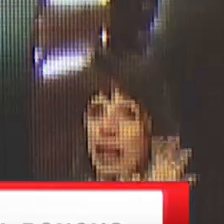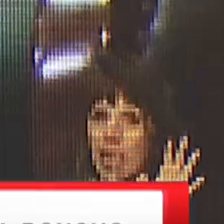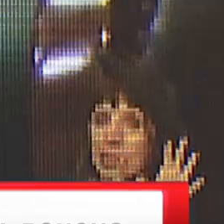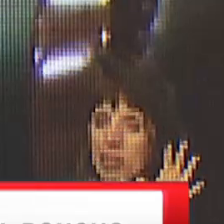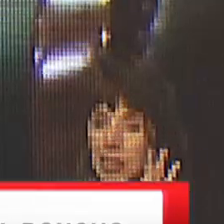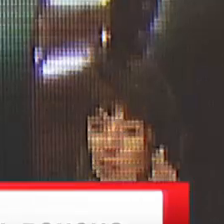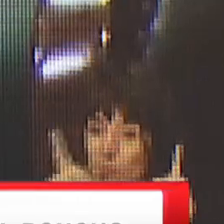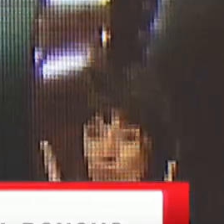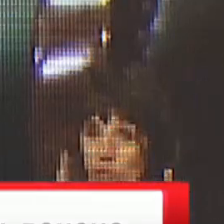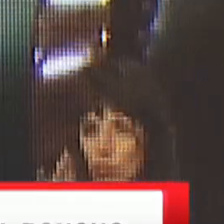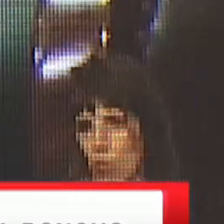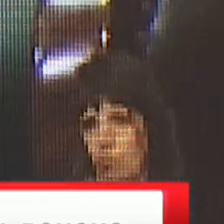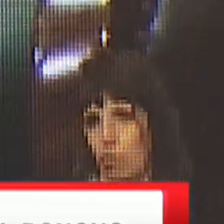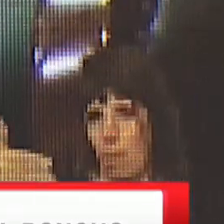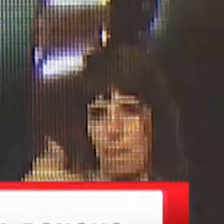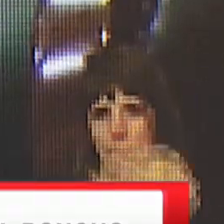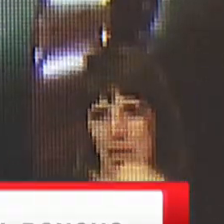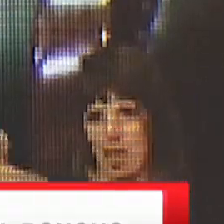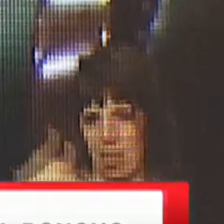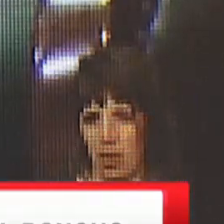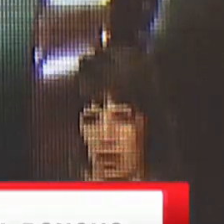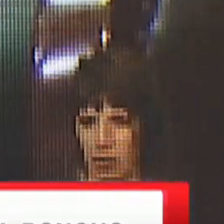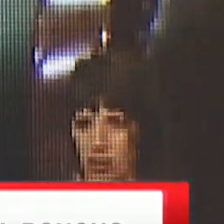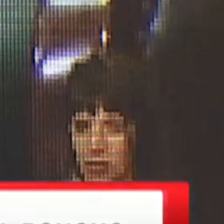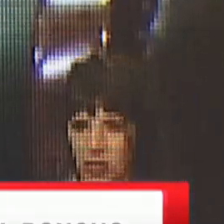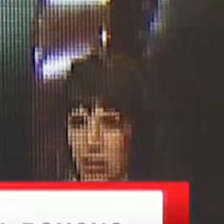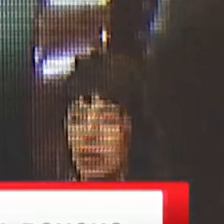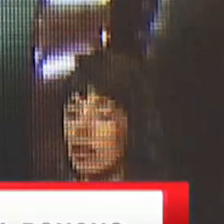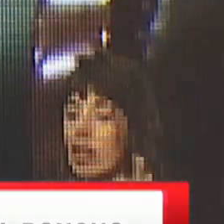damos legitimidad a las votaciones, no es un tema